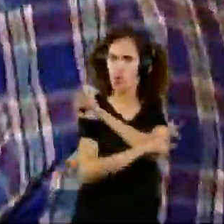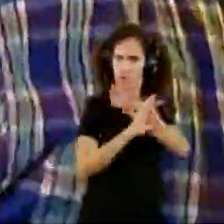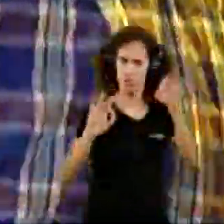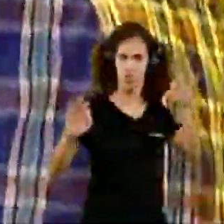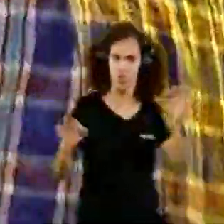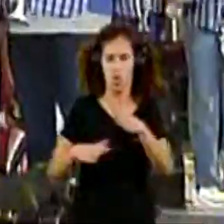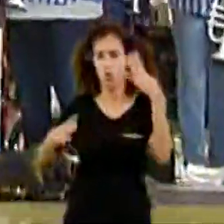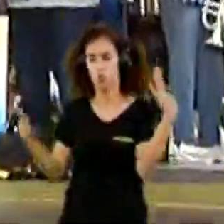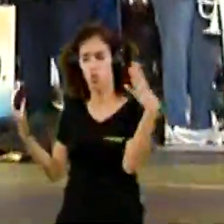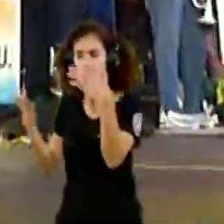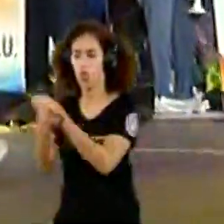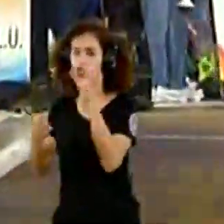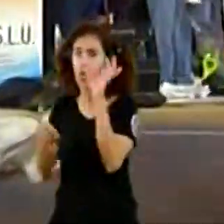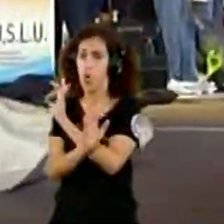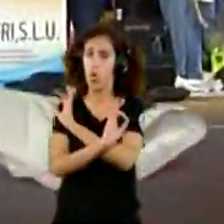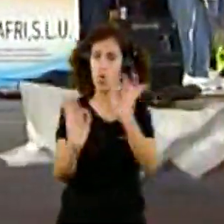Todos o